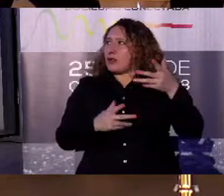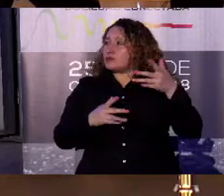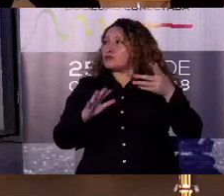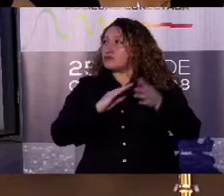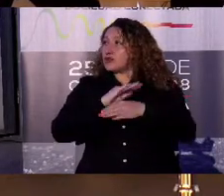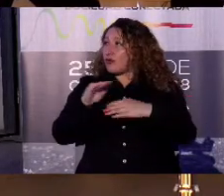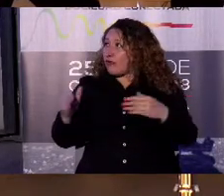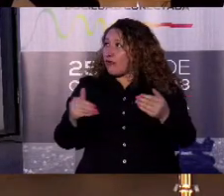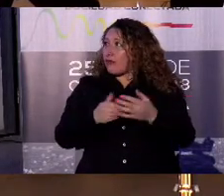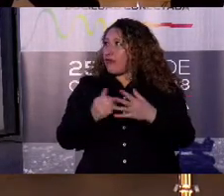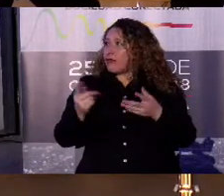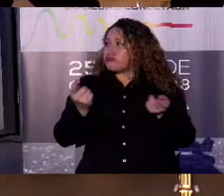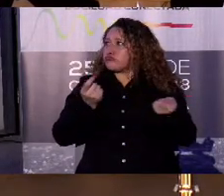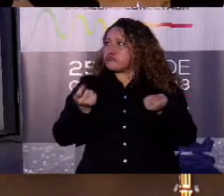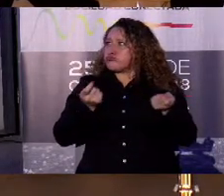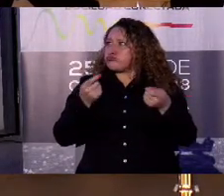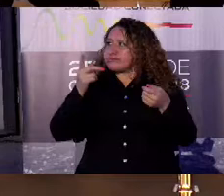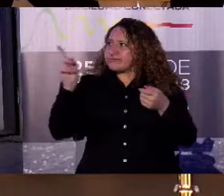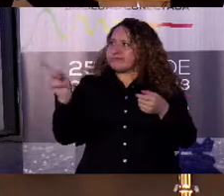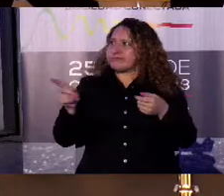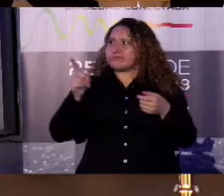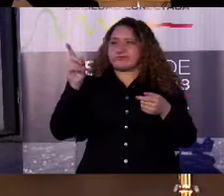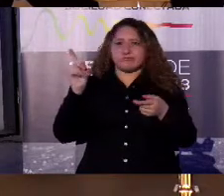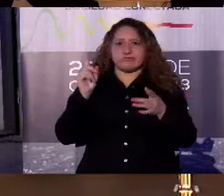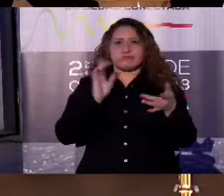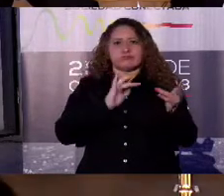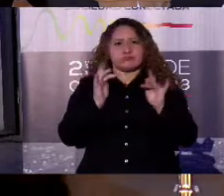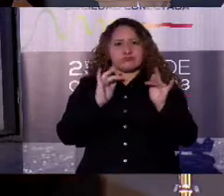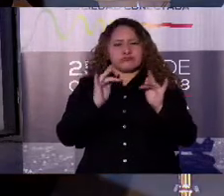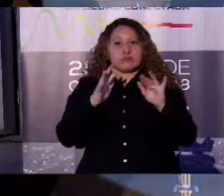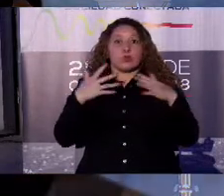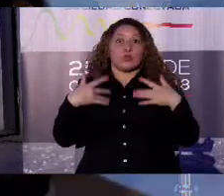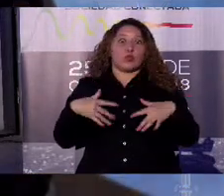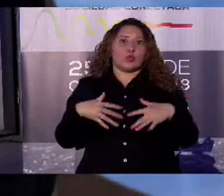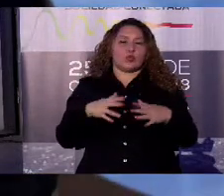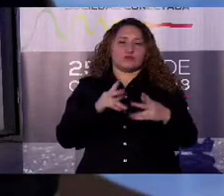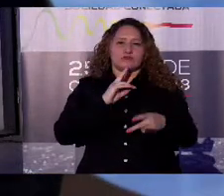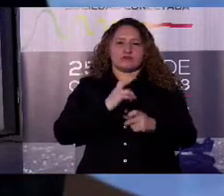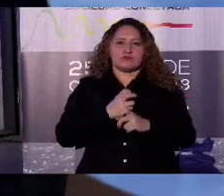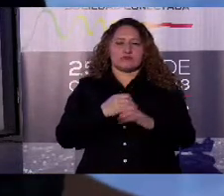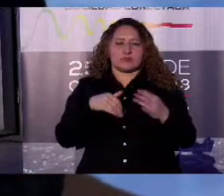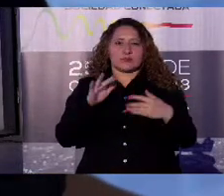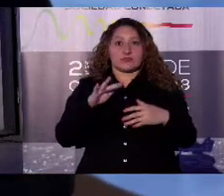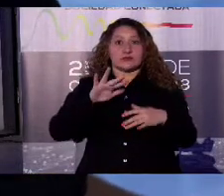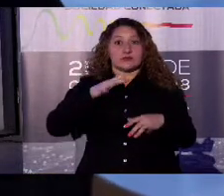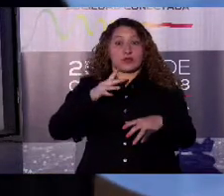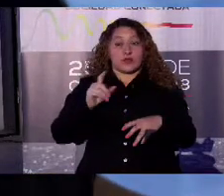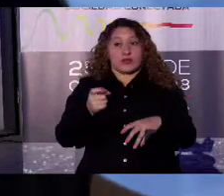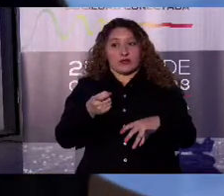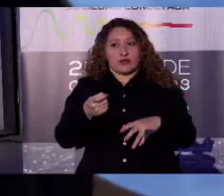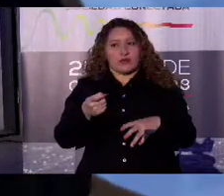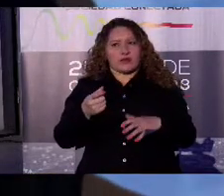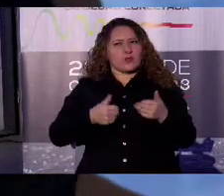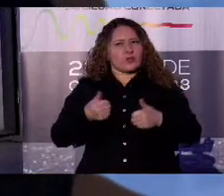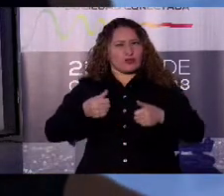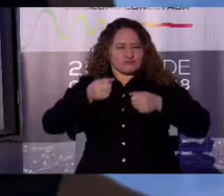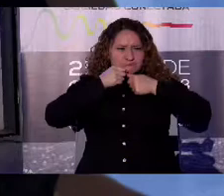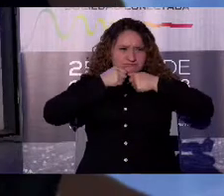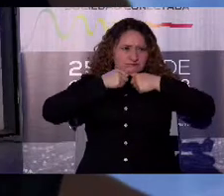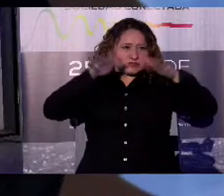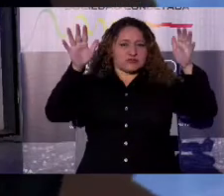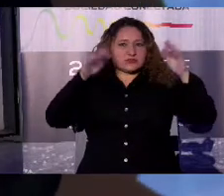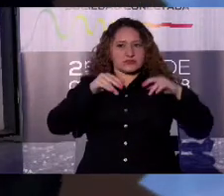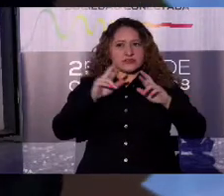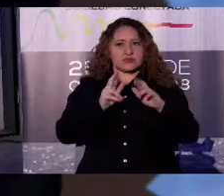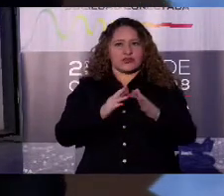todo ese manejo, toda esa administración de las redes, pues cada vez es más complejo. Y lo que viene con 5G, que es la explosión hacia Internet de las